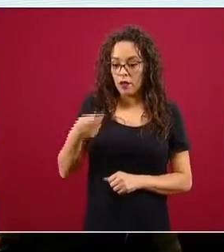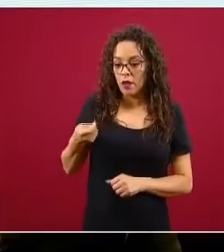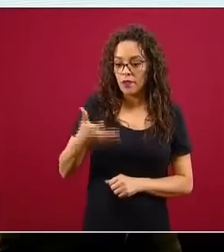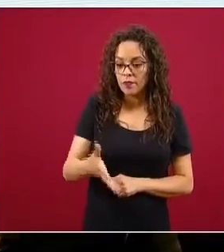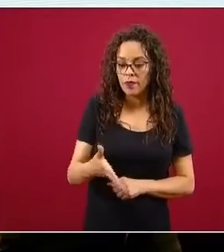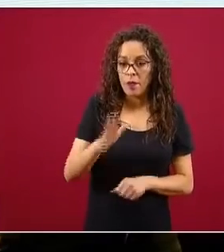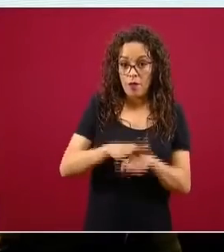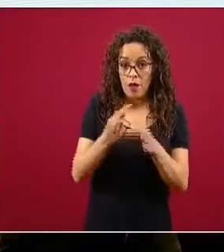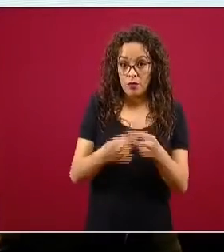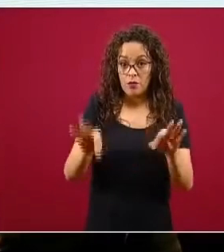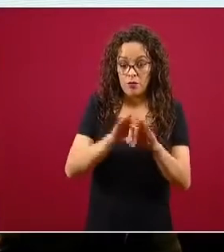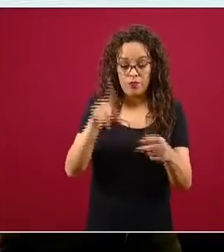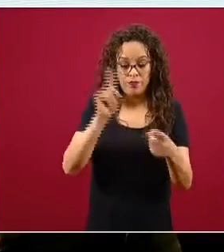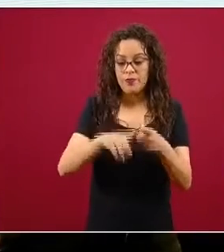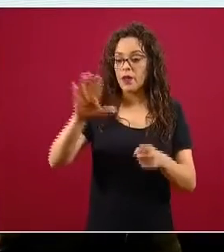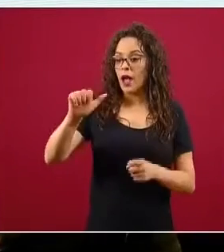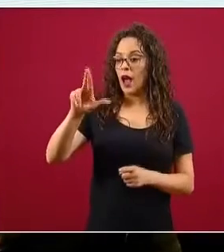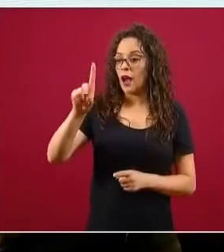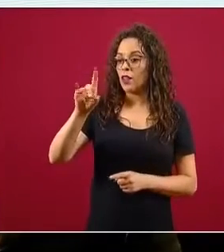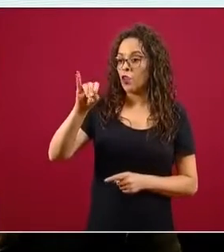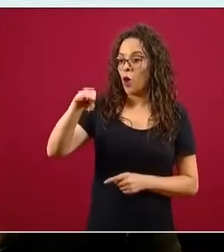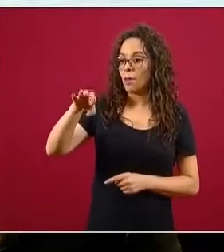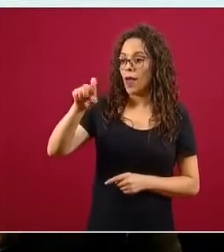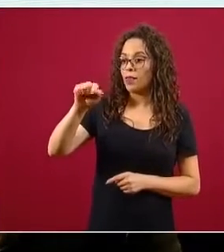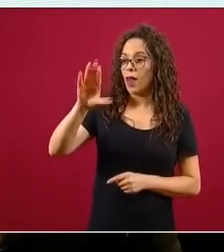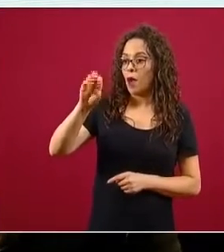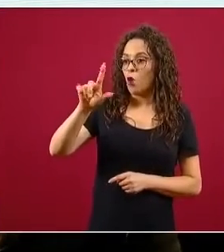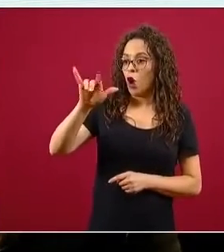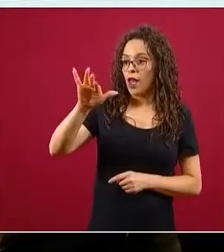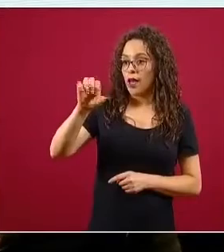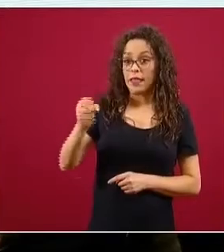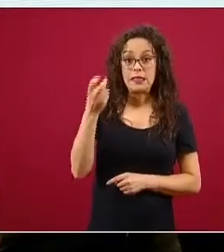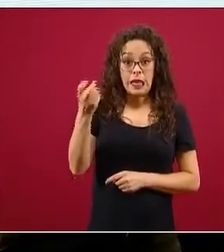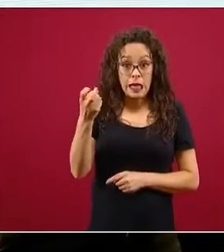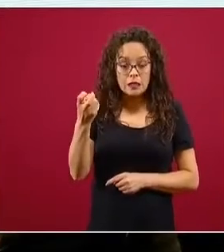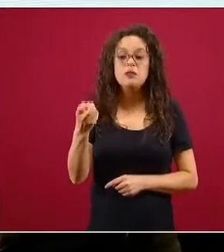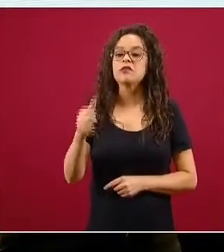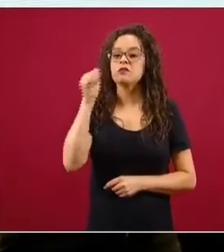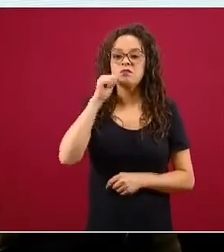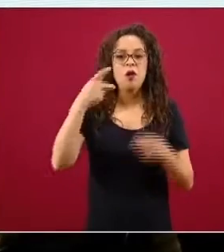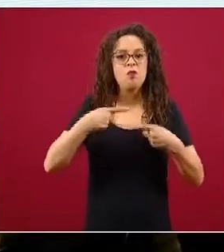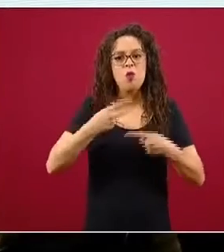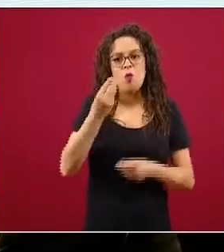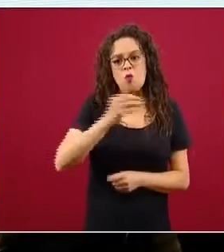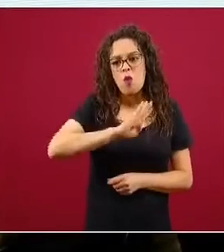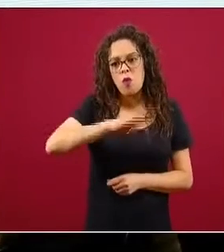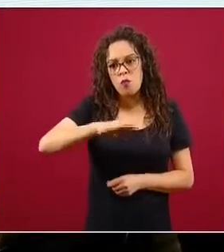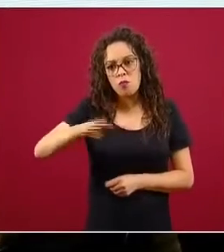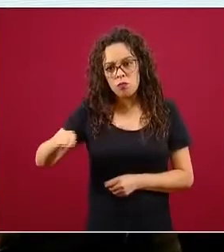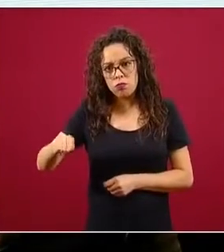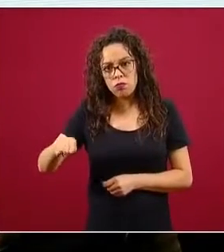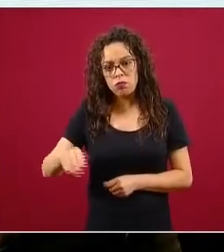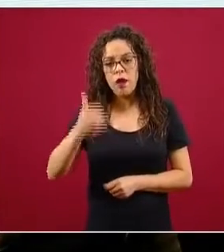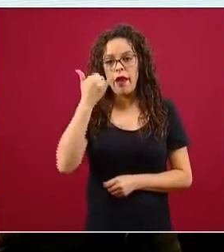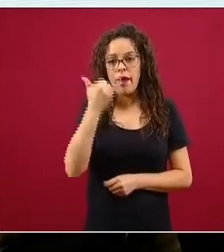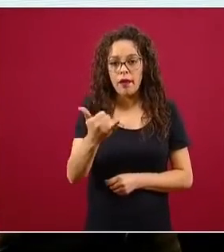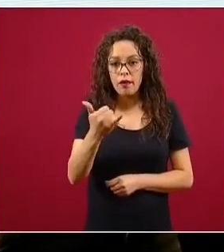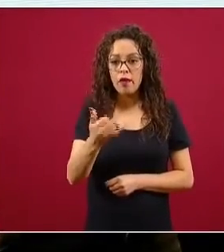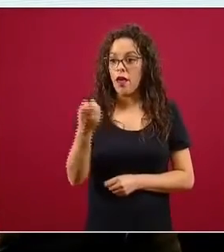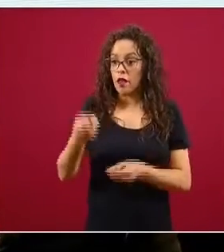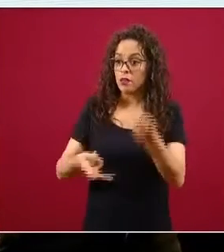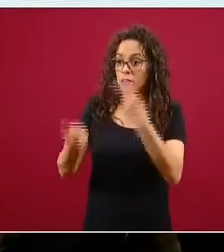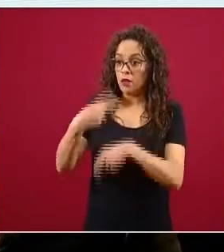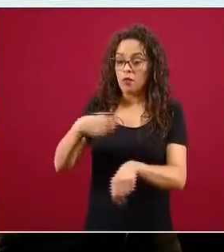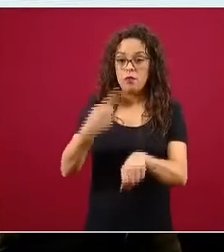que son las principales causas no solo de muerte, como lo veremos ahora, sino también de discapacidad y de